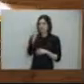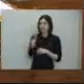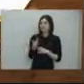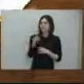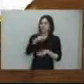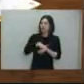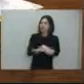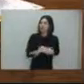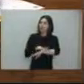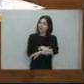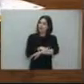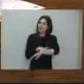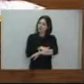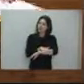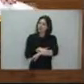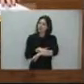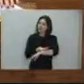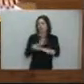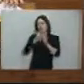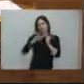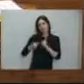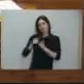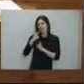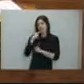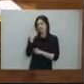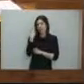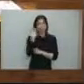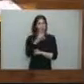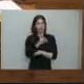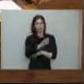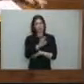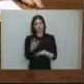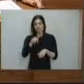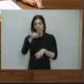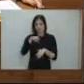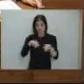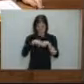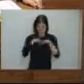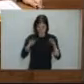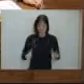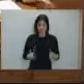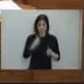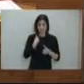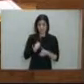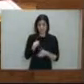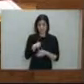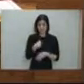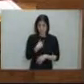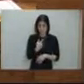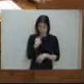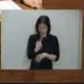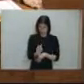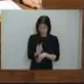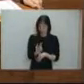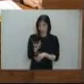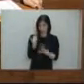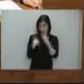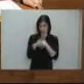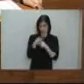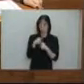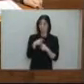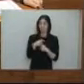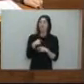el Gobierno lo desdeñó y en esta misma tribuna, quien hoy les vuelve a hablar, le dijo al presidente de